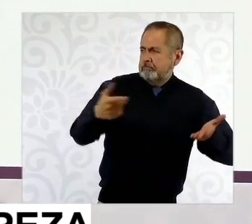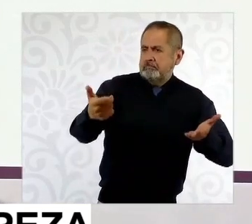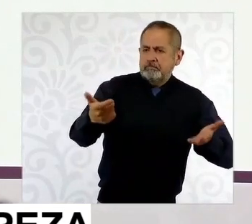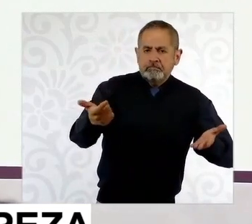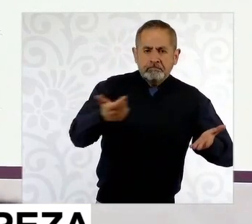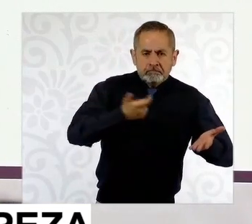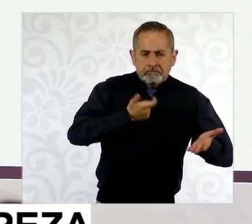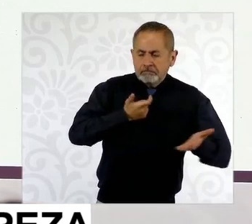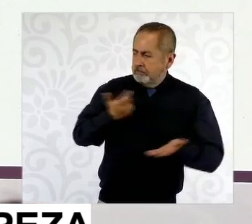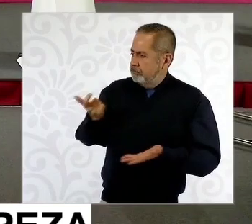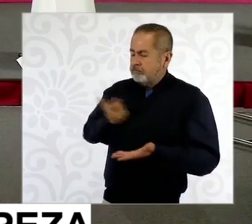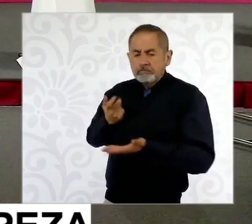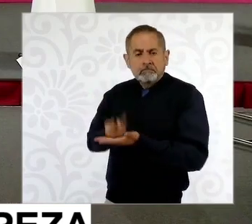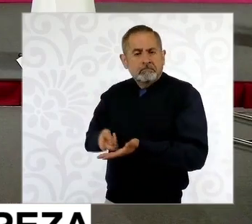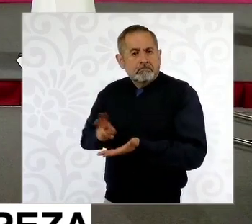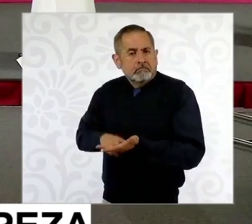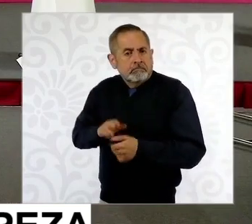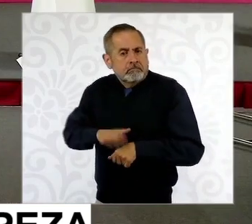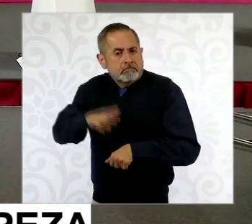La que sigue.